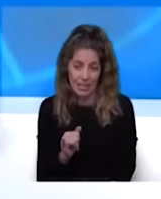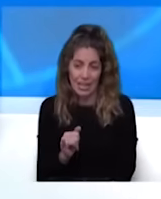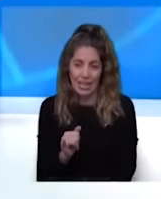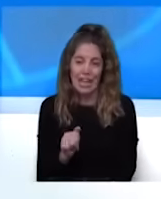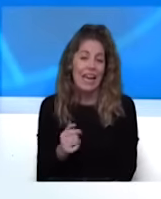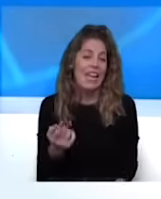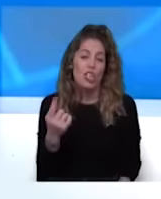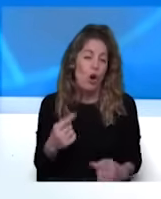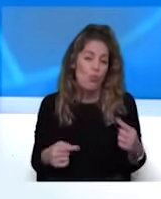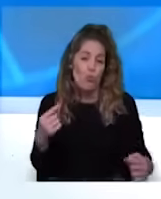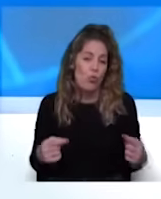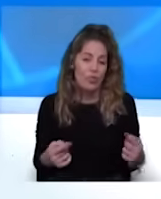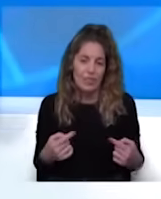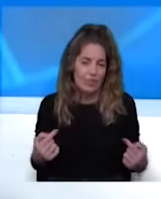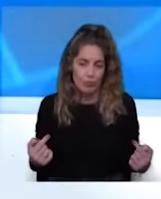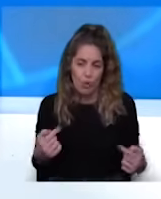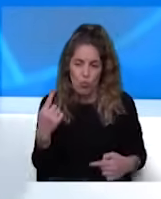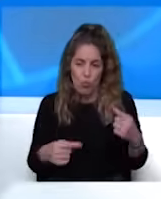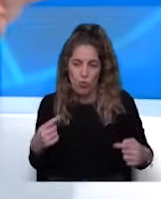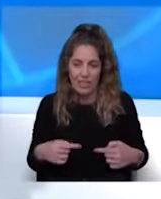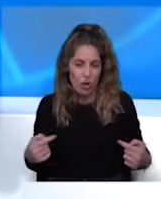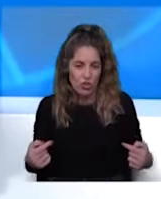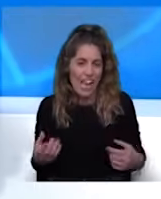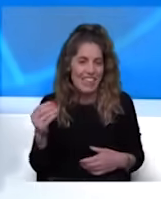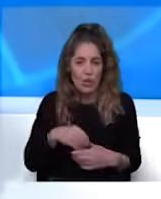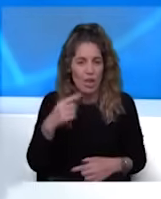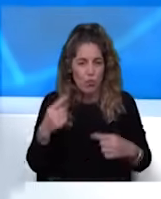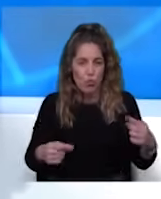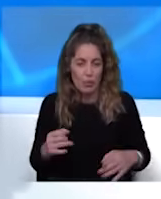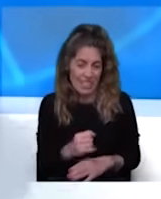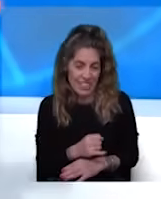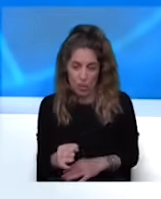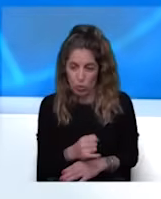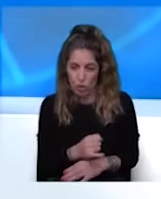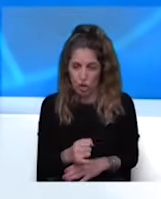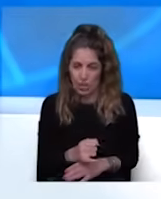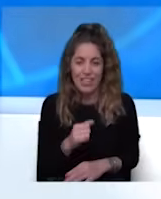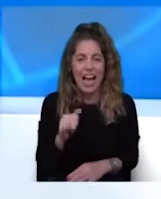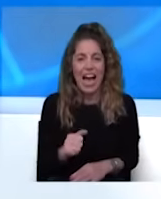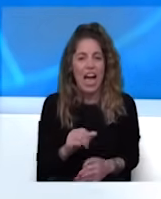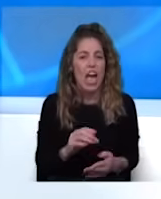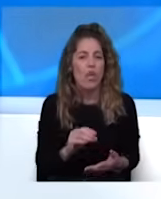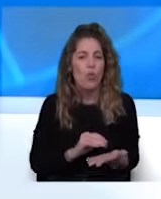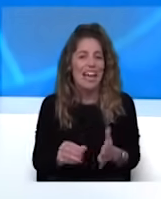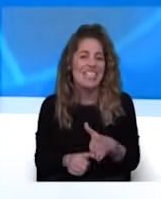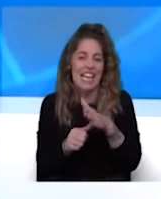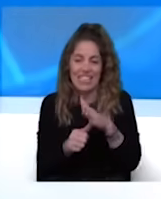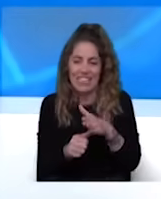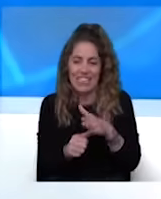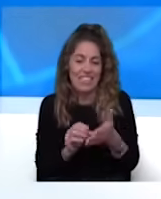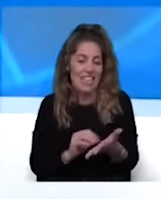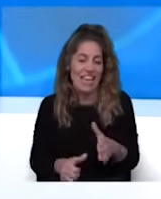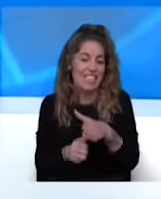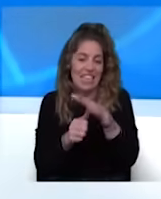bien es multidisciplinario e interviene múltiples instituciones hay una agencia líder que si la agencia